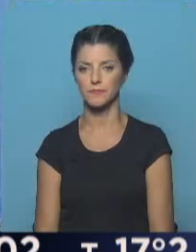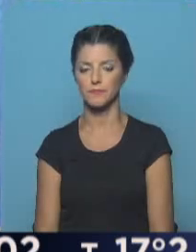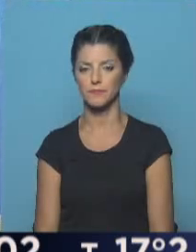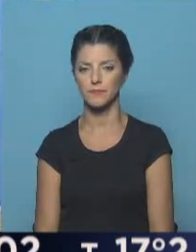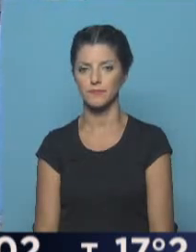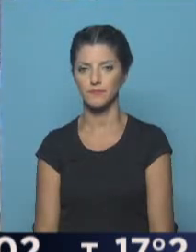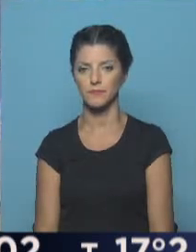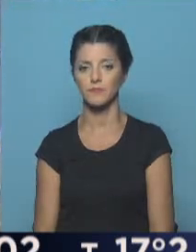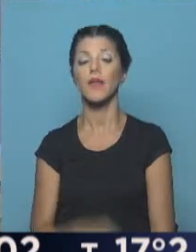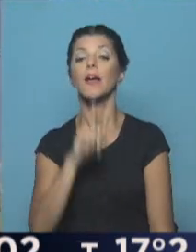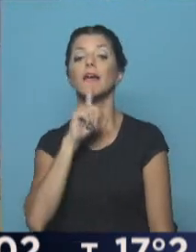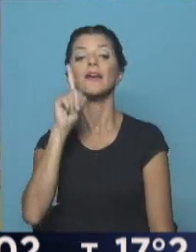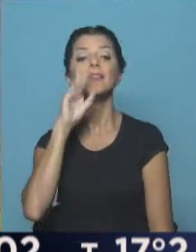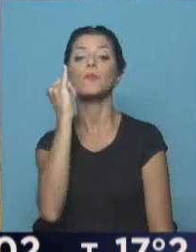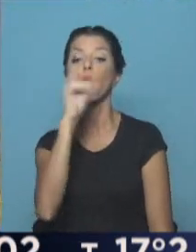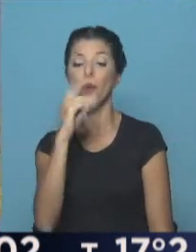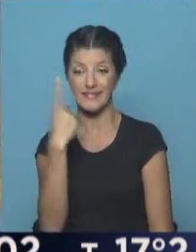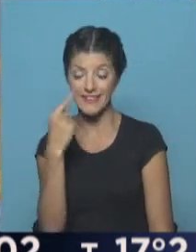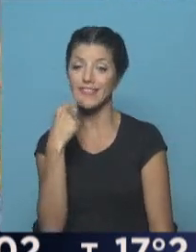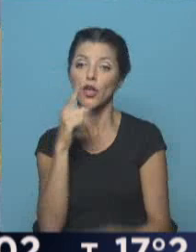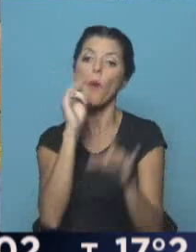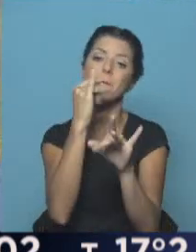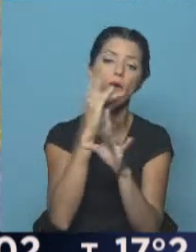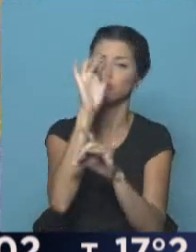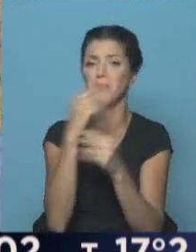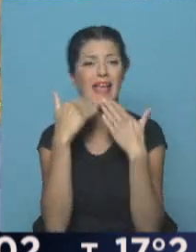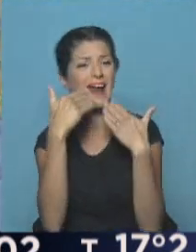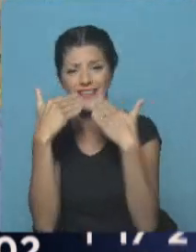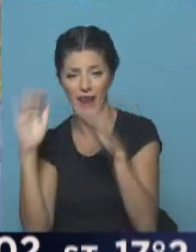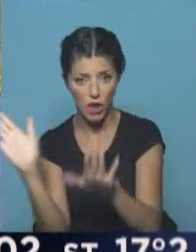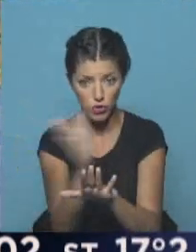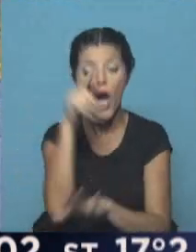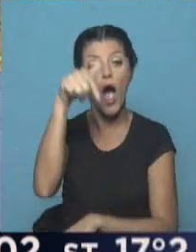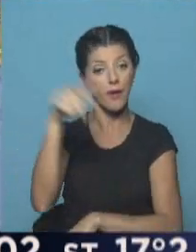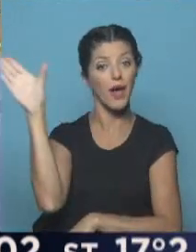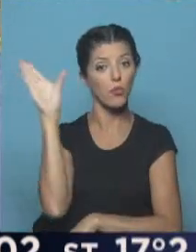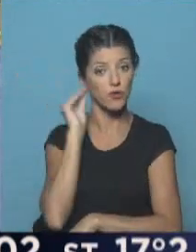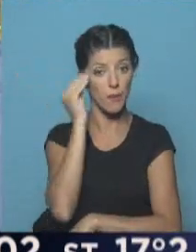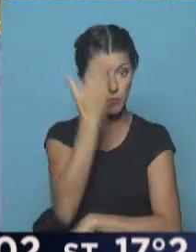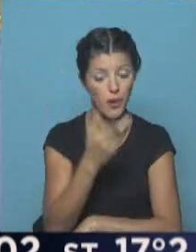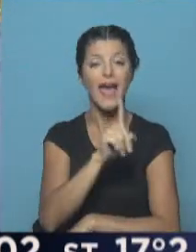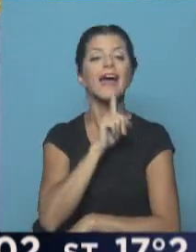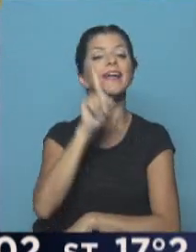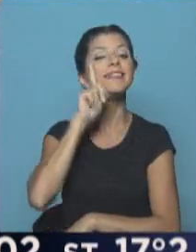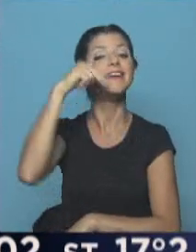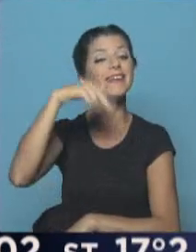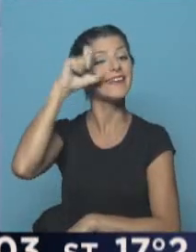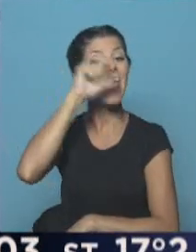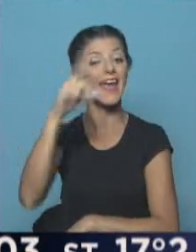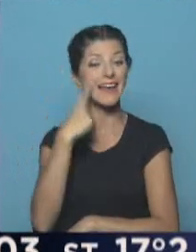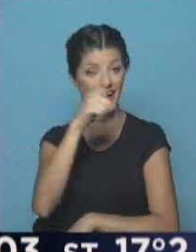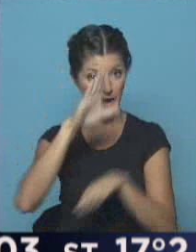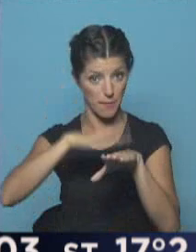el ex técnico Bauzá, solo palabras de agradecimientos. Ahora la palabra la tiene Marcelo Tinelli como responsable